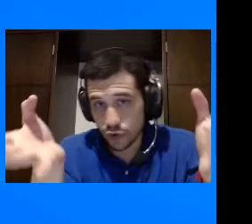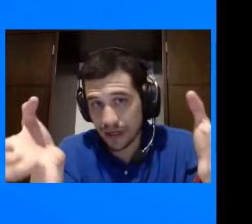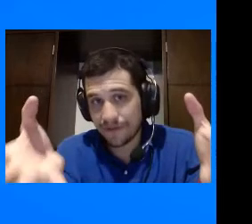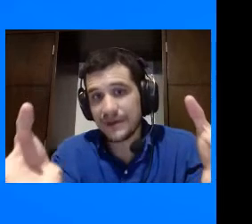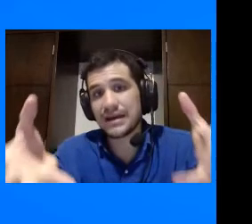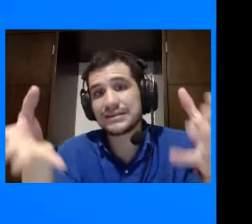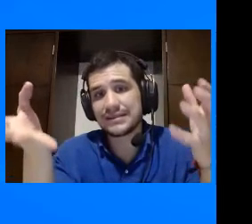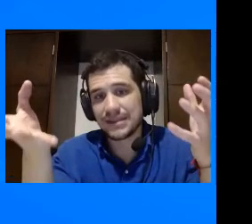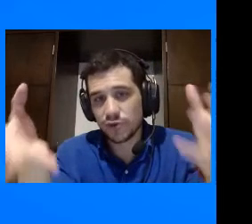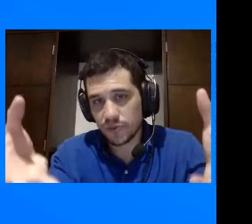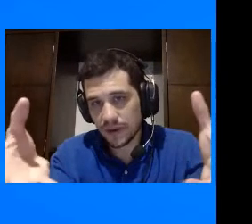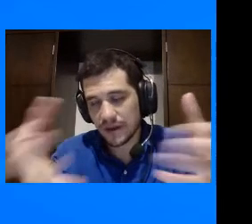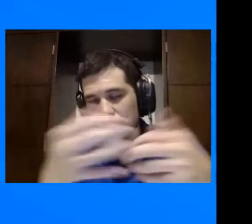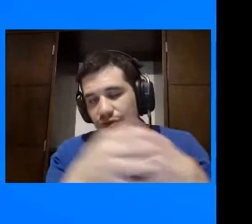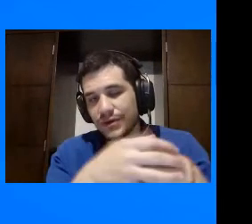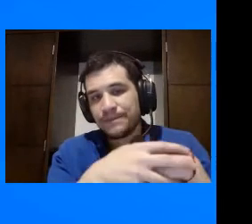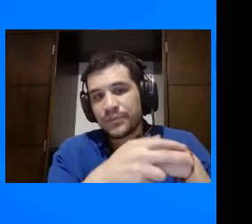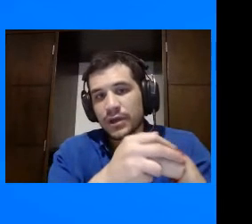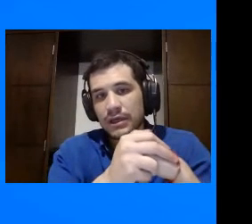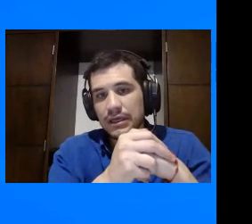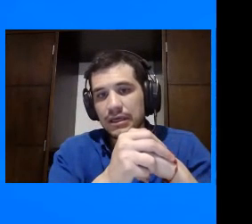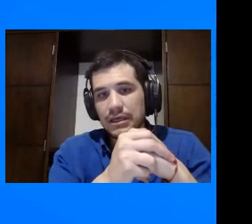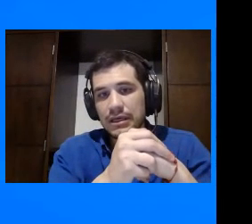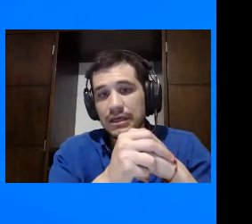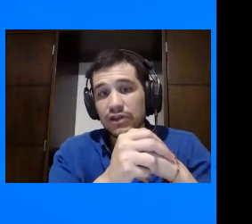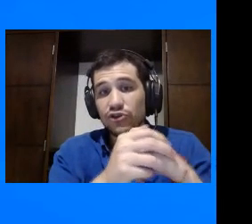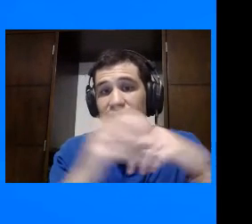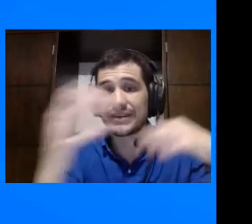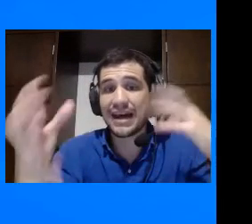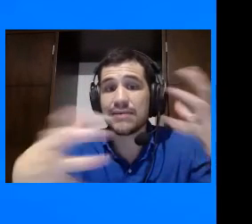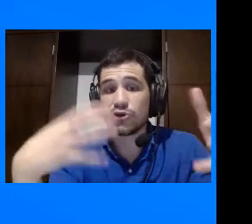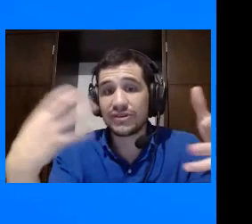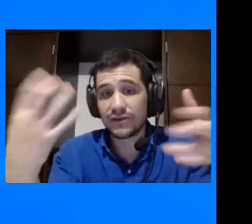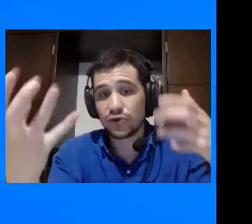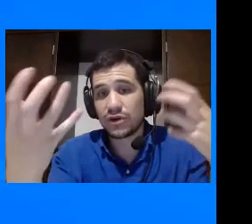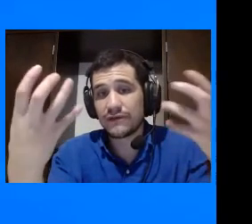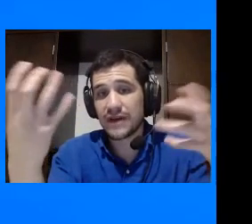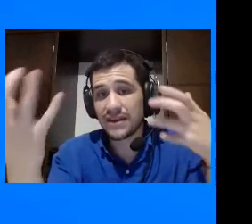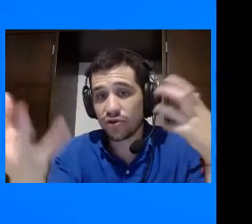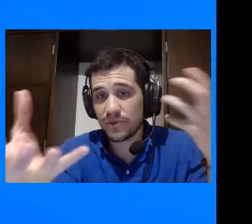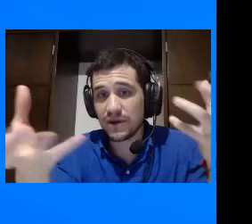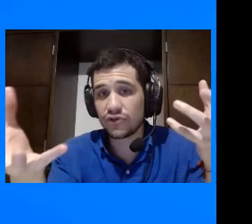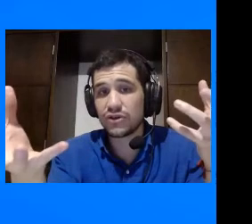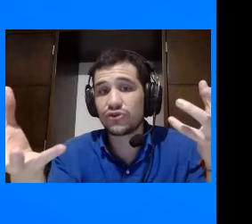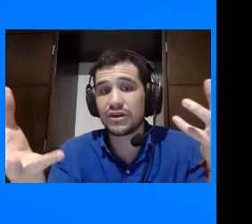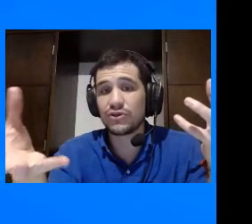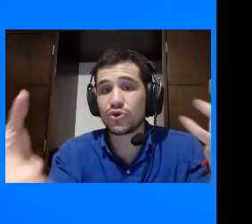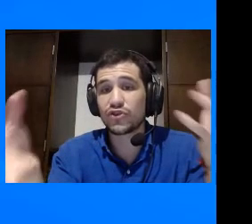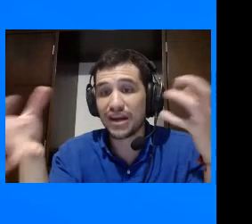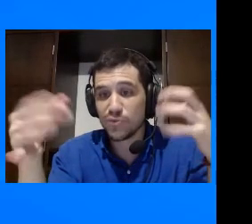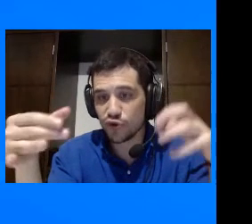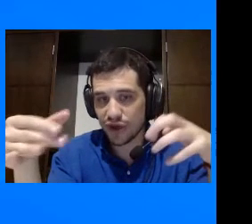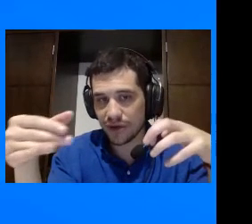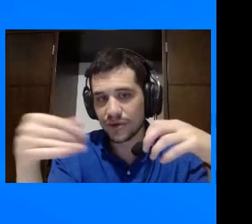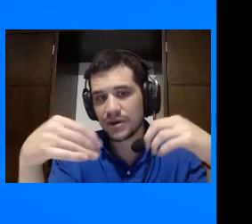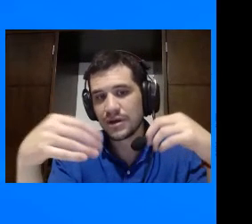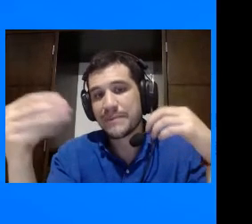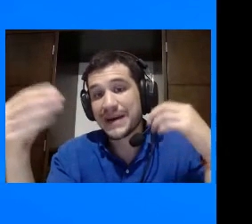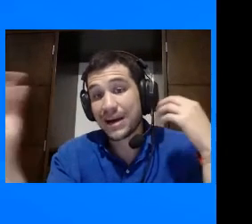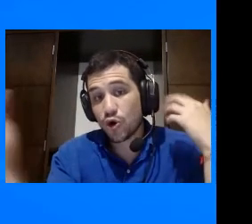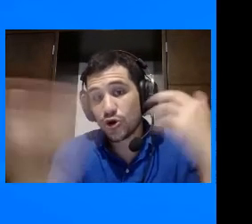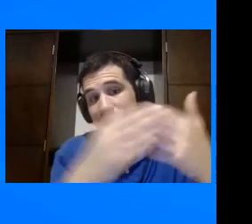tomamos fotografías, hacemos videos y entonces traemos esas fotografías y esos videos de los territorios al